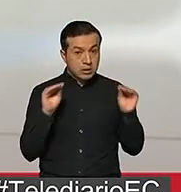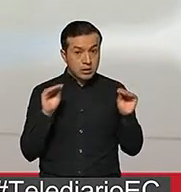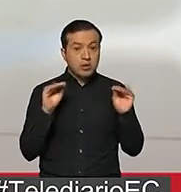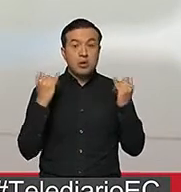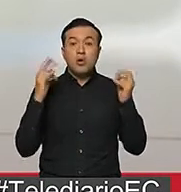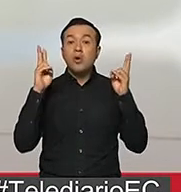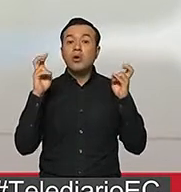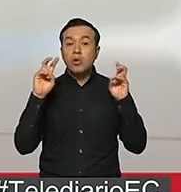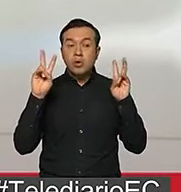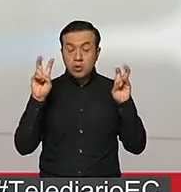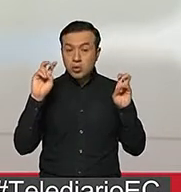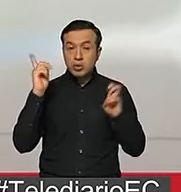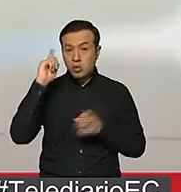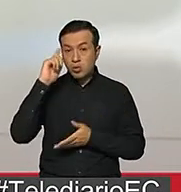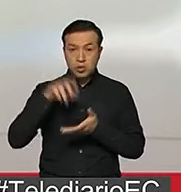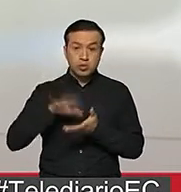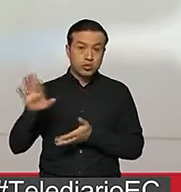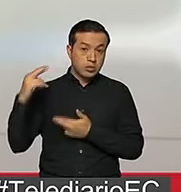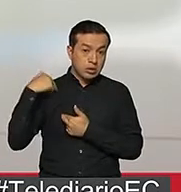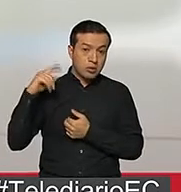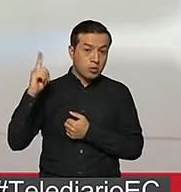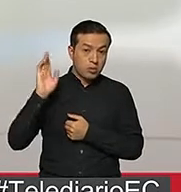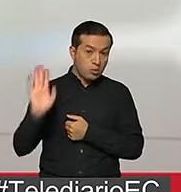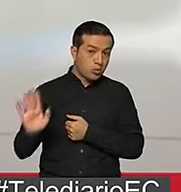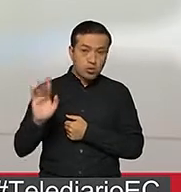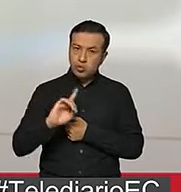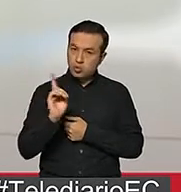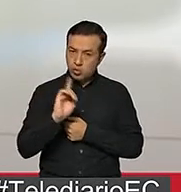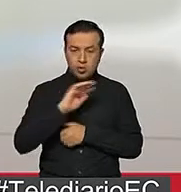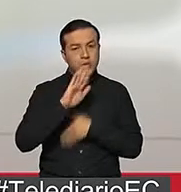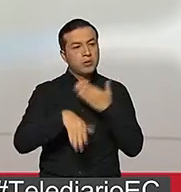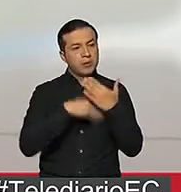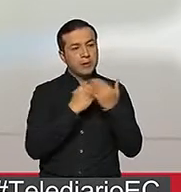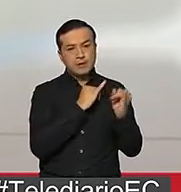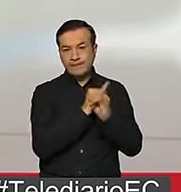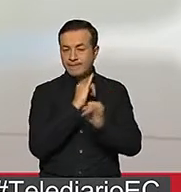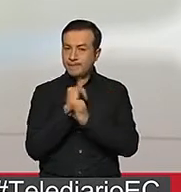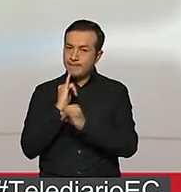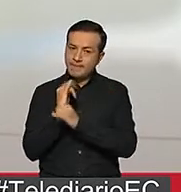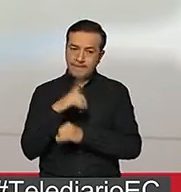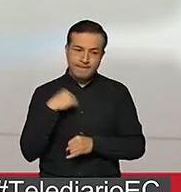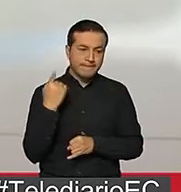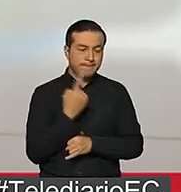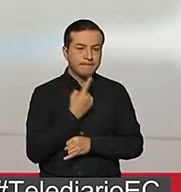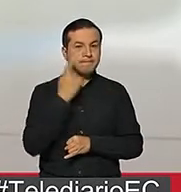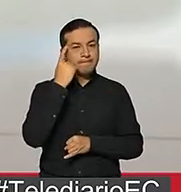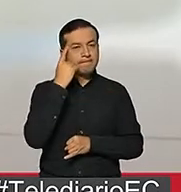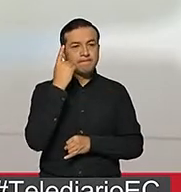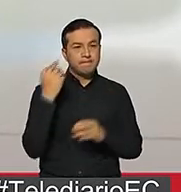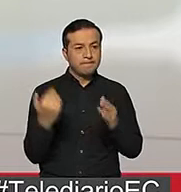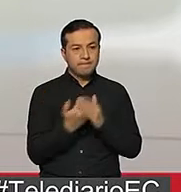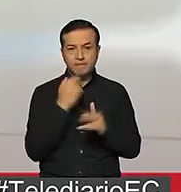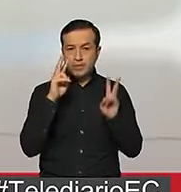este no es un tema solamente del gobierno central solamente la agencia nacional de tránsito todas las instituciones que estamos involucradas en